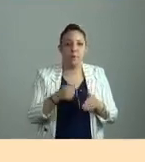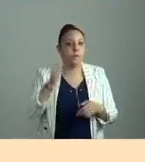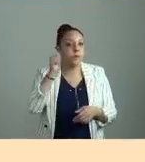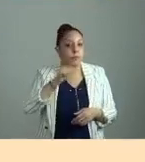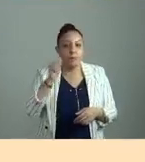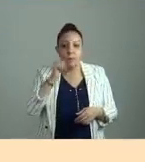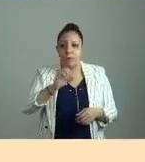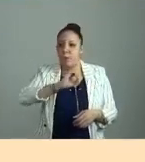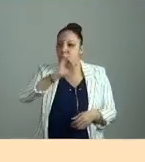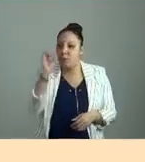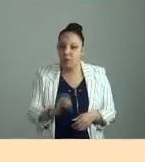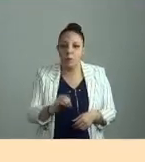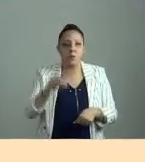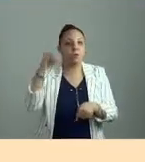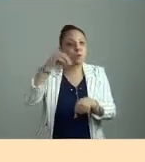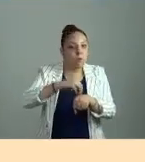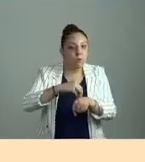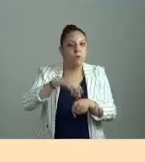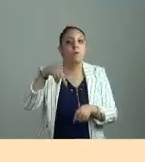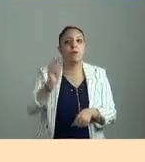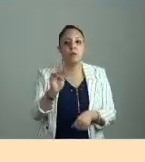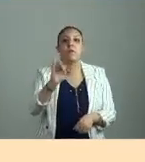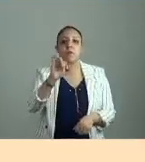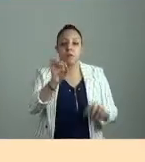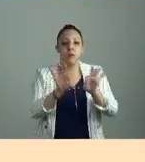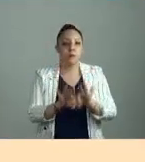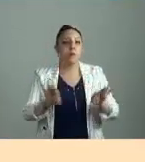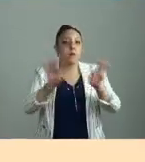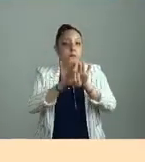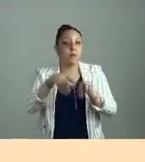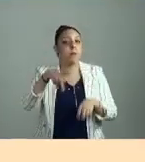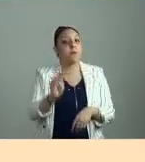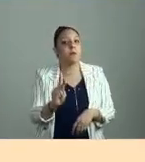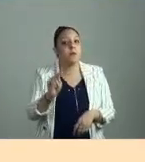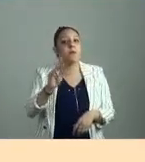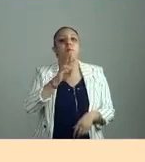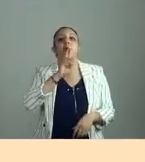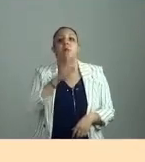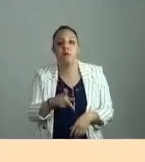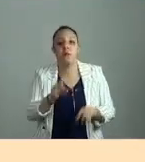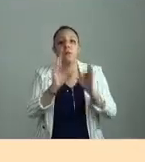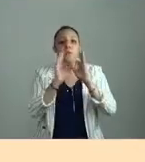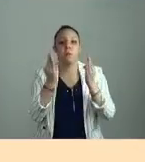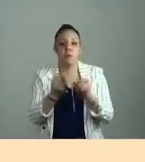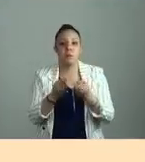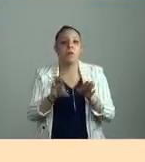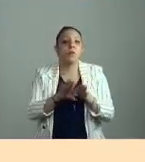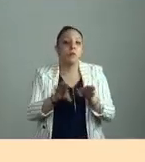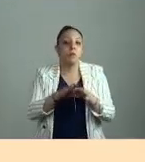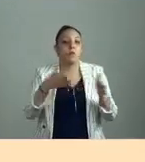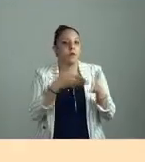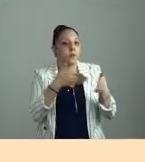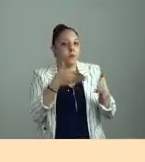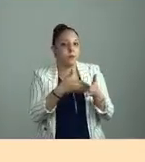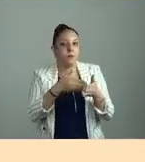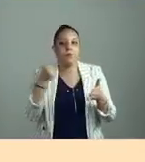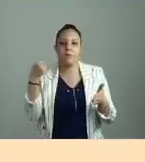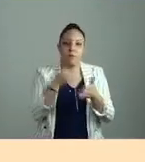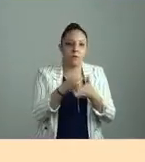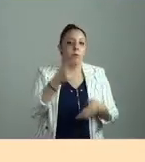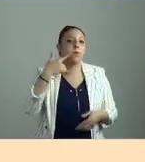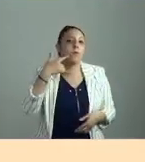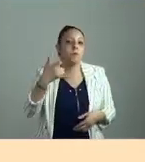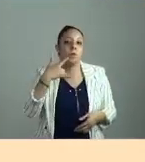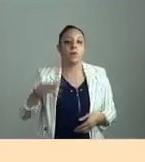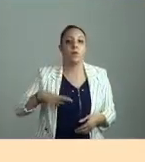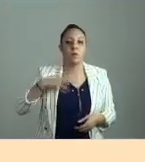importantes la importante forma de lucha que construye que construye ya a partir del presente